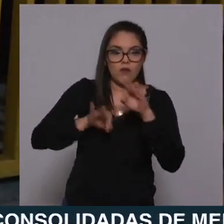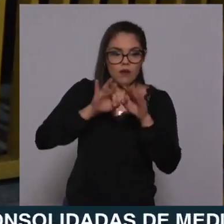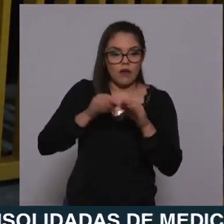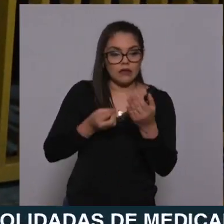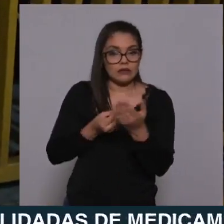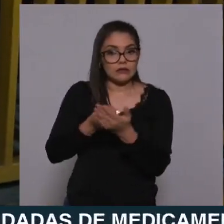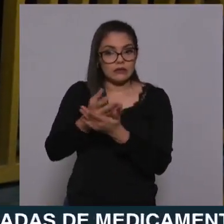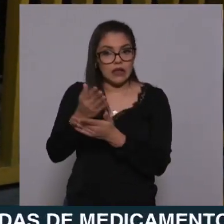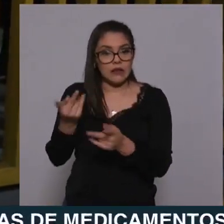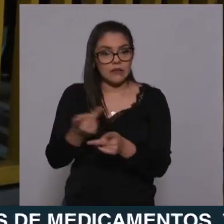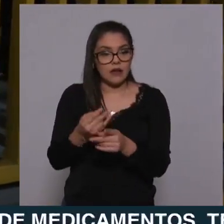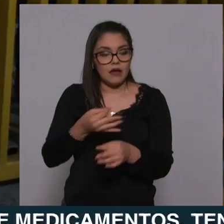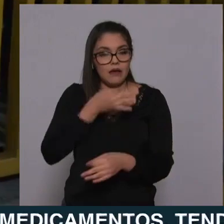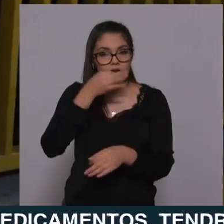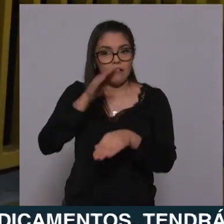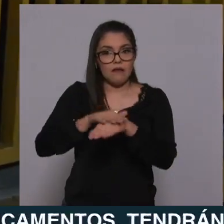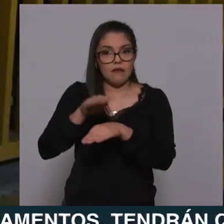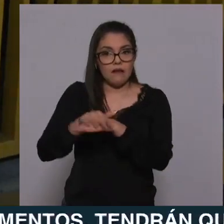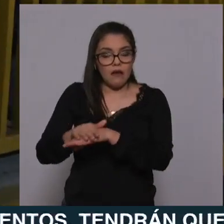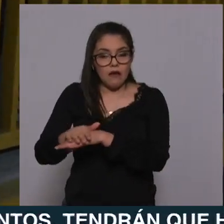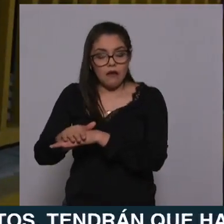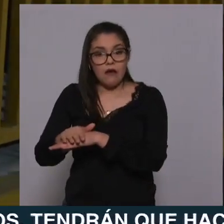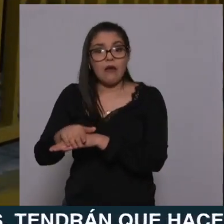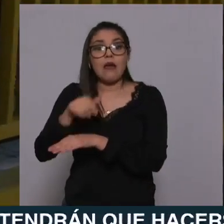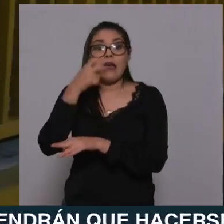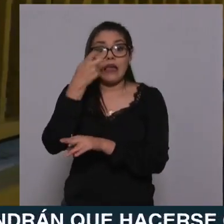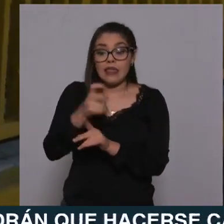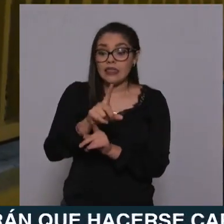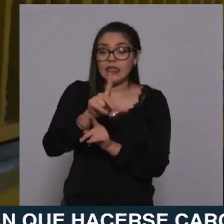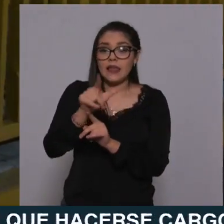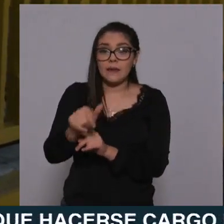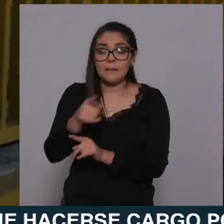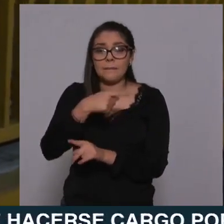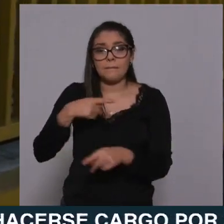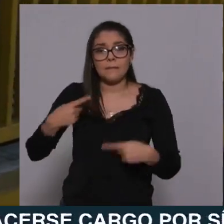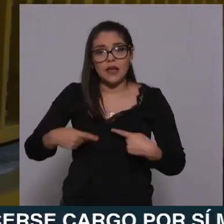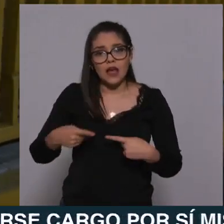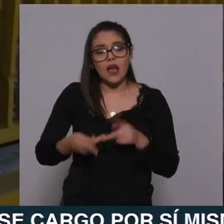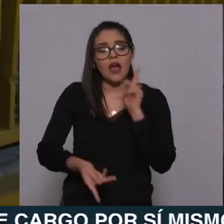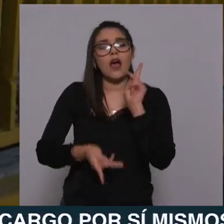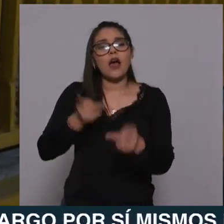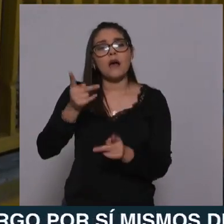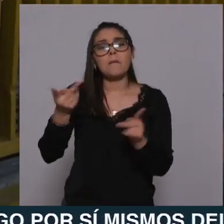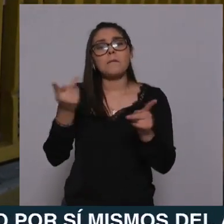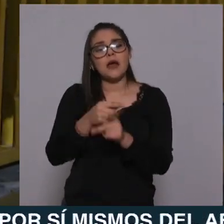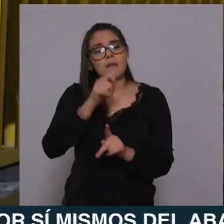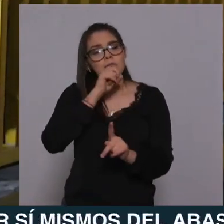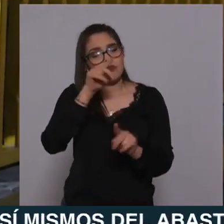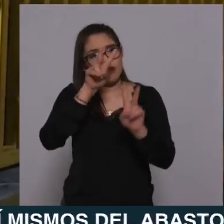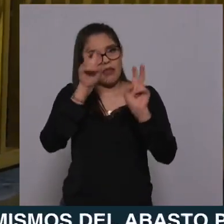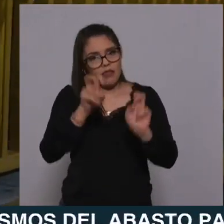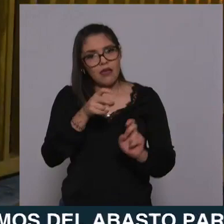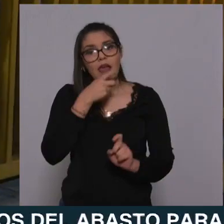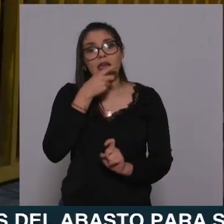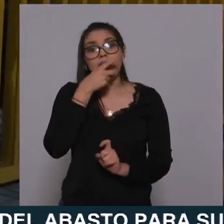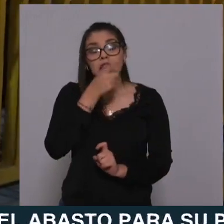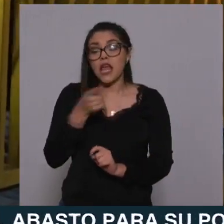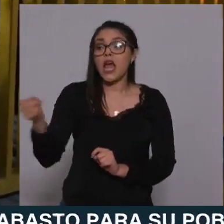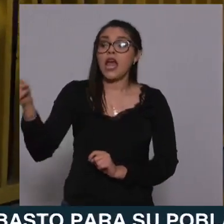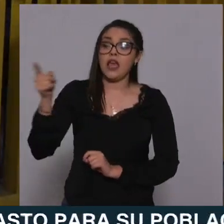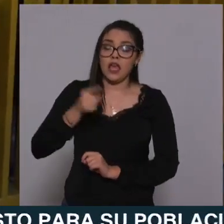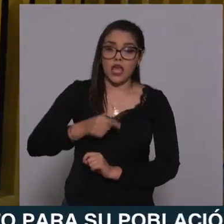los medios de comunicación, pues también los paristas hablaron sobre el tema, dijeron que ellos